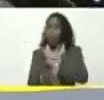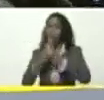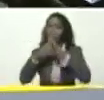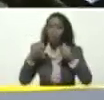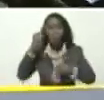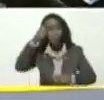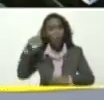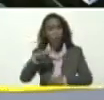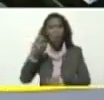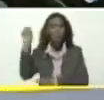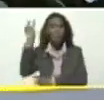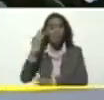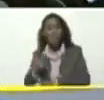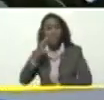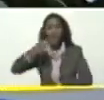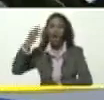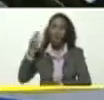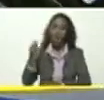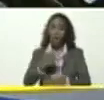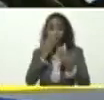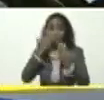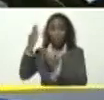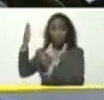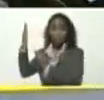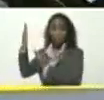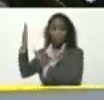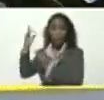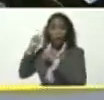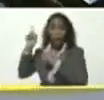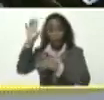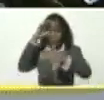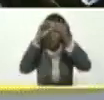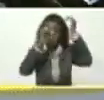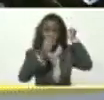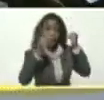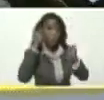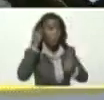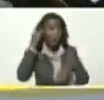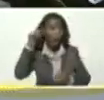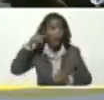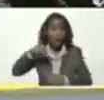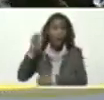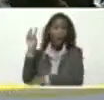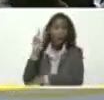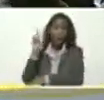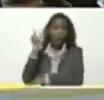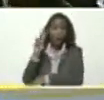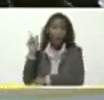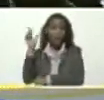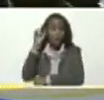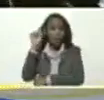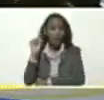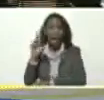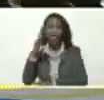vietnamita, verdaderamente. Bueno, ahí está nuestra embajadora, doña Tatiana, la llaman